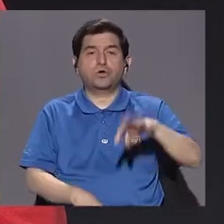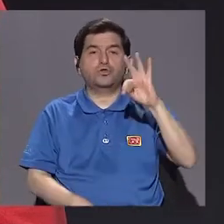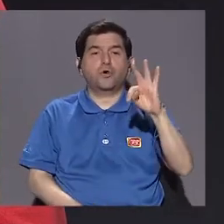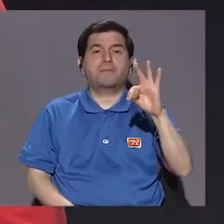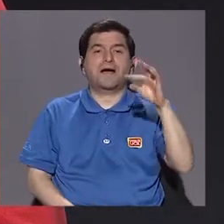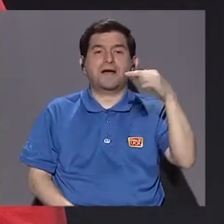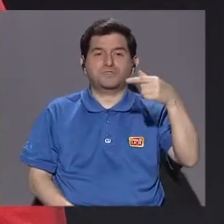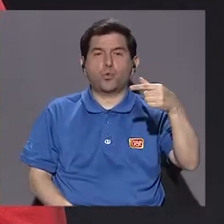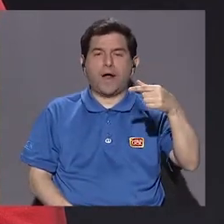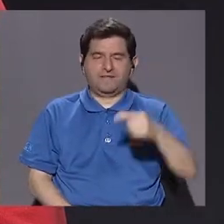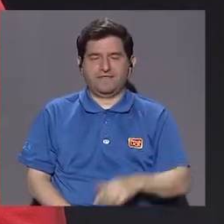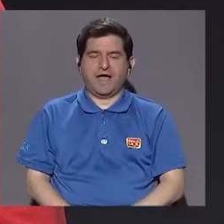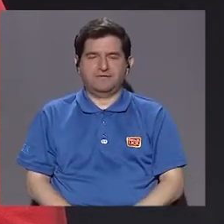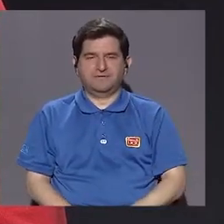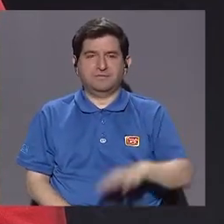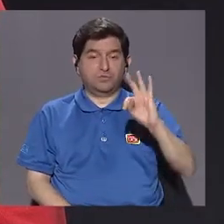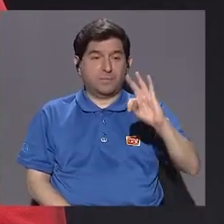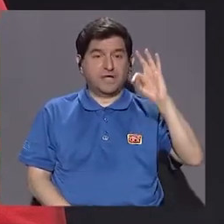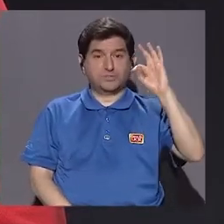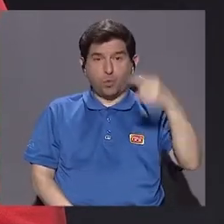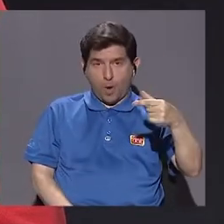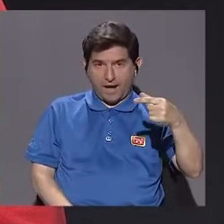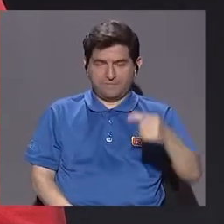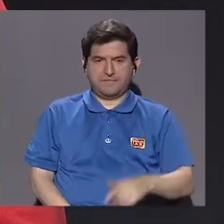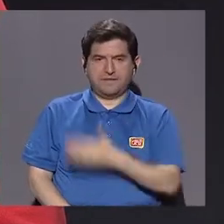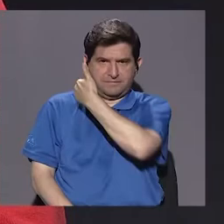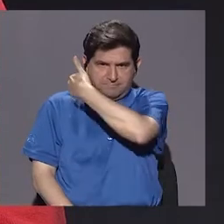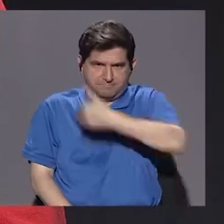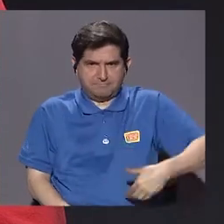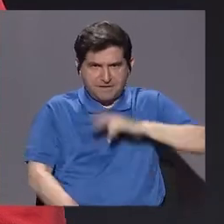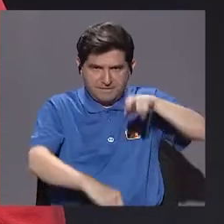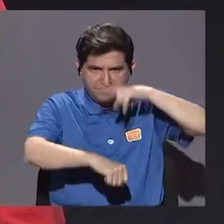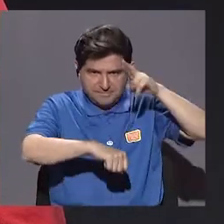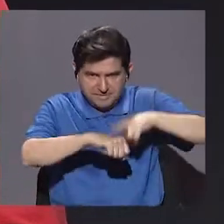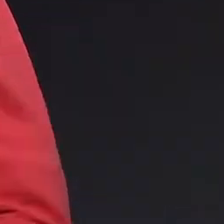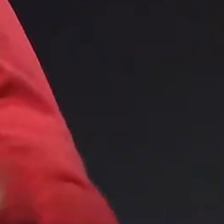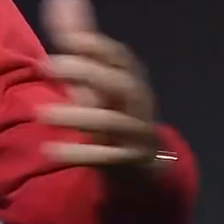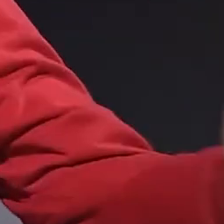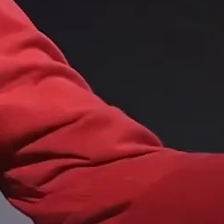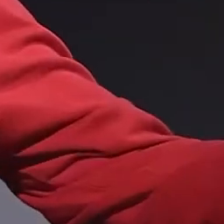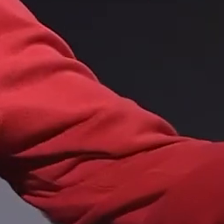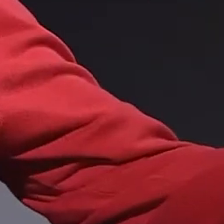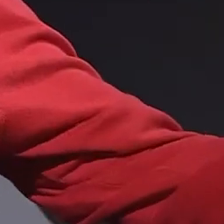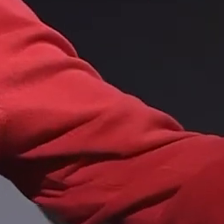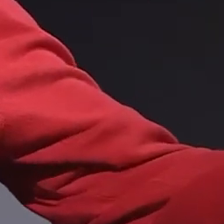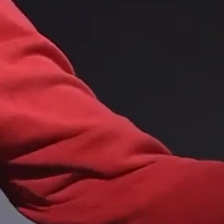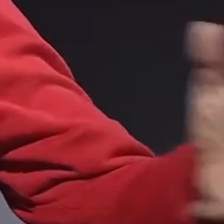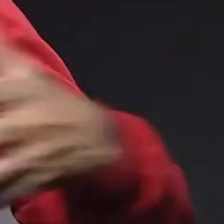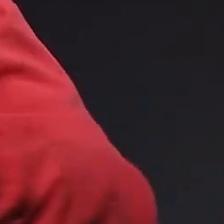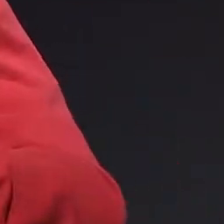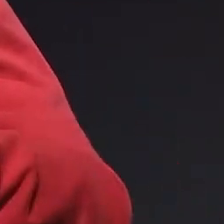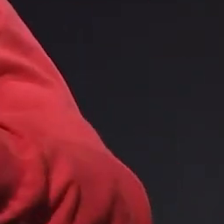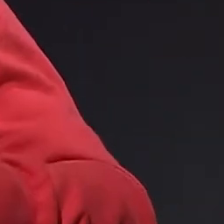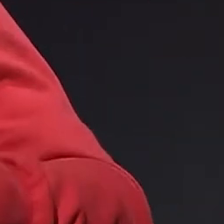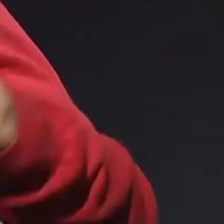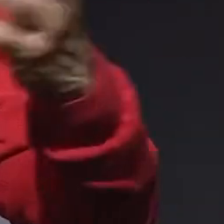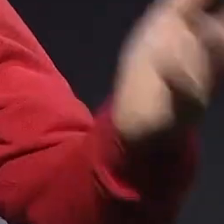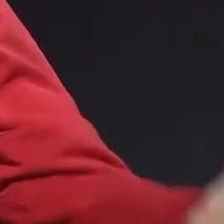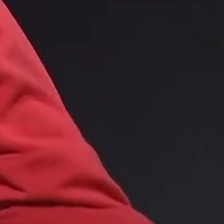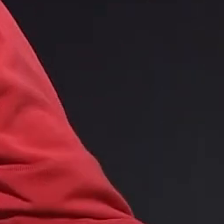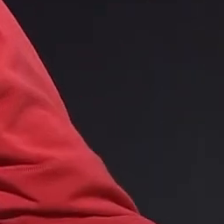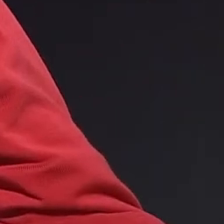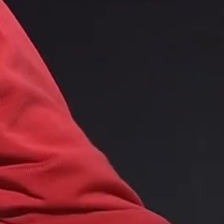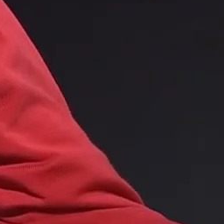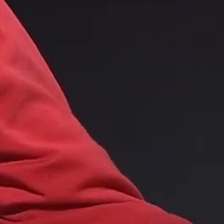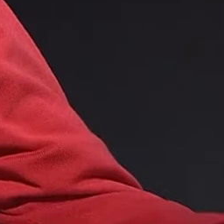guardias gutiérrez y cuando tomas varias gutiérrez ejerce la presidencia de la república y ejerció un gobierno casi de 12 años de frente y